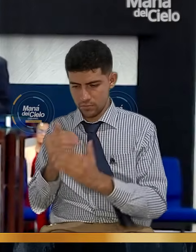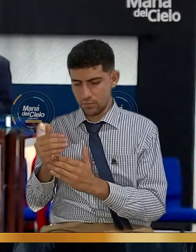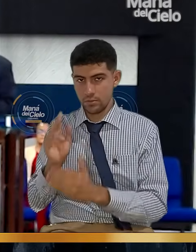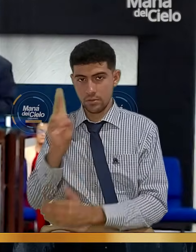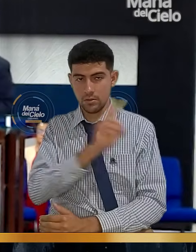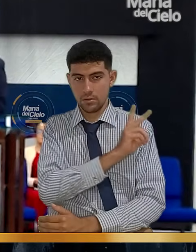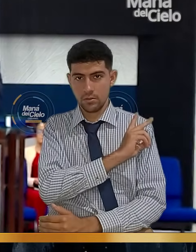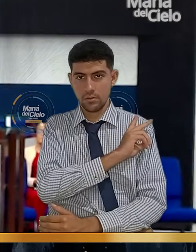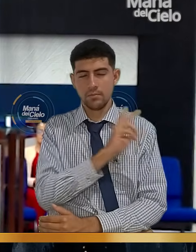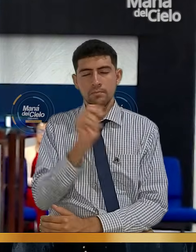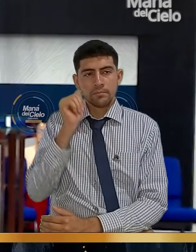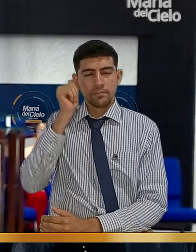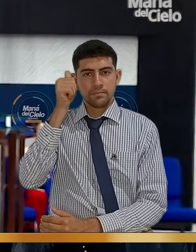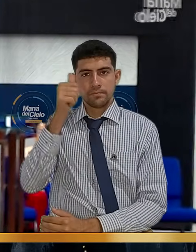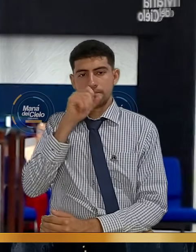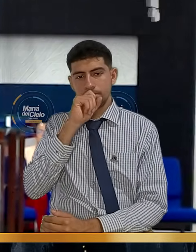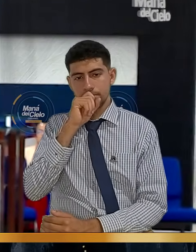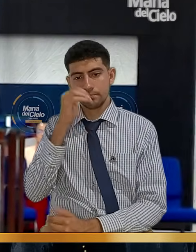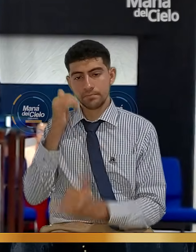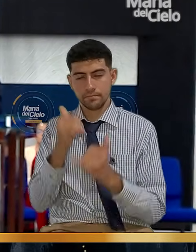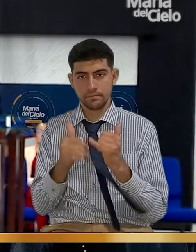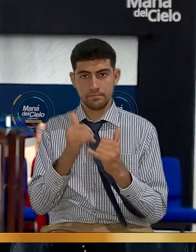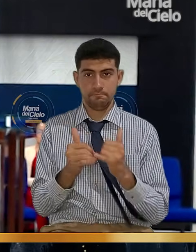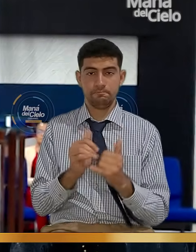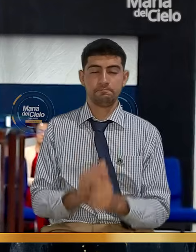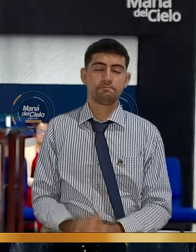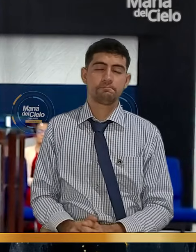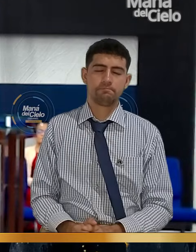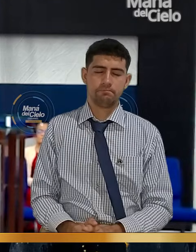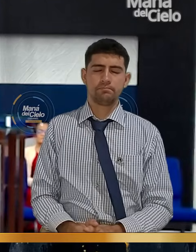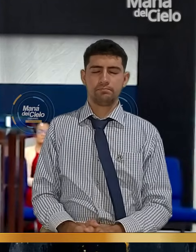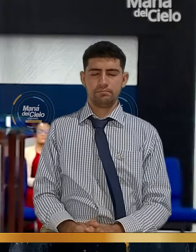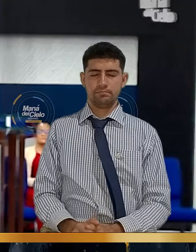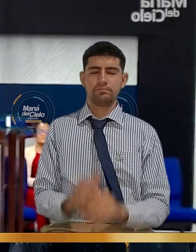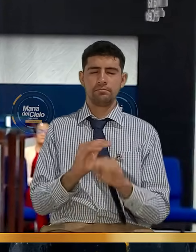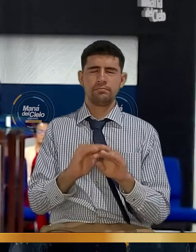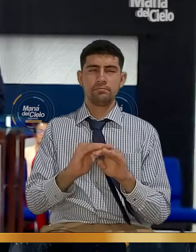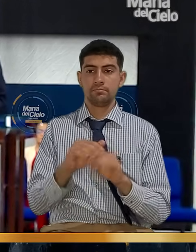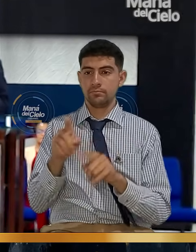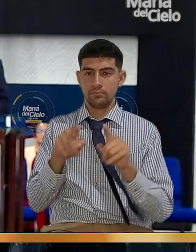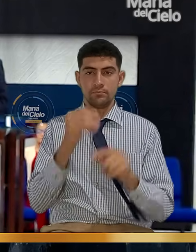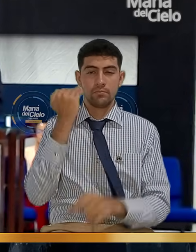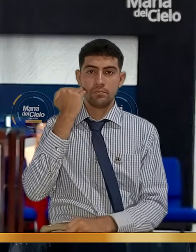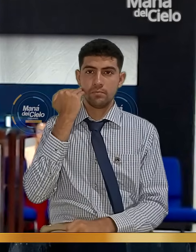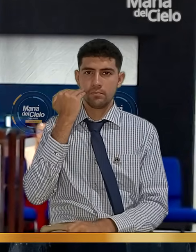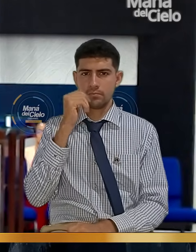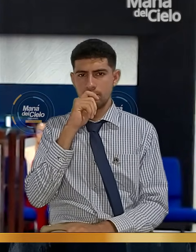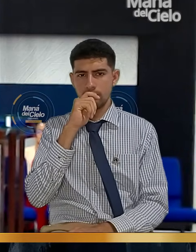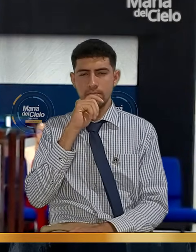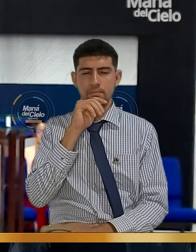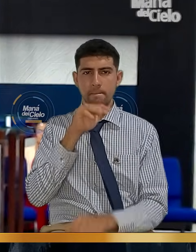bonito y bueno, algunas otras cositas que van a hacer de aquí al viernes. O sea, mañana habrá que